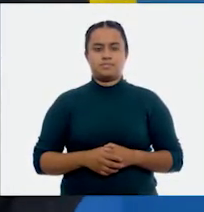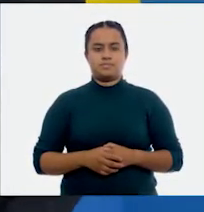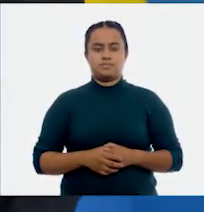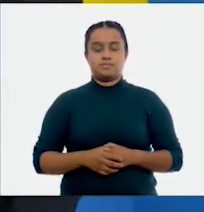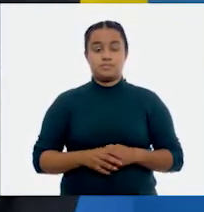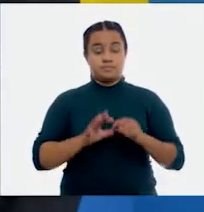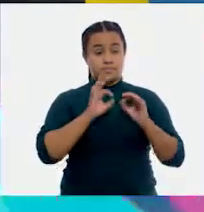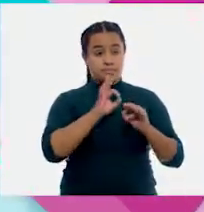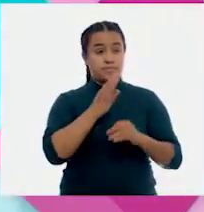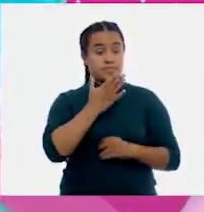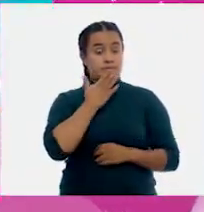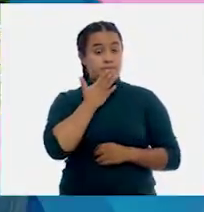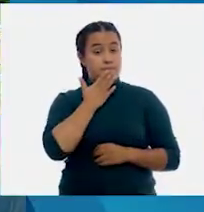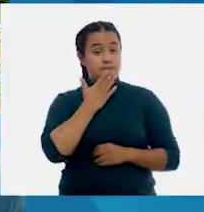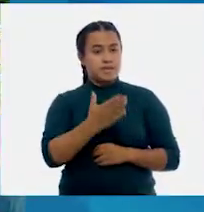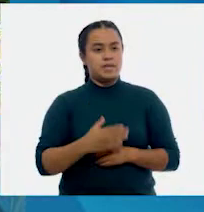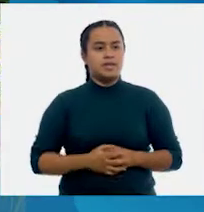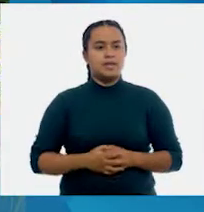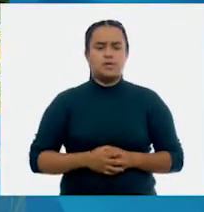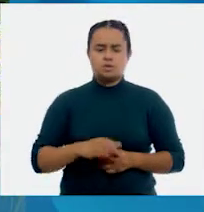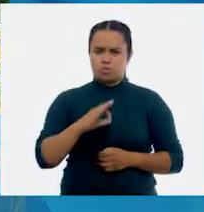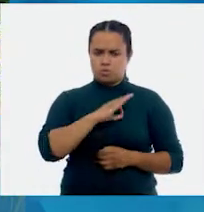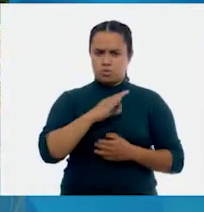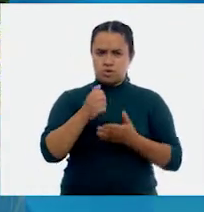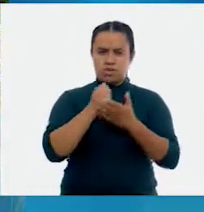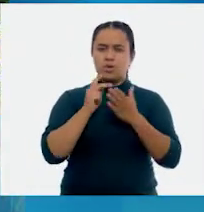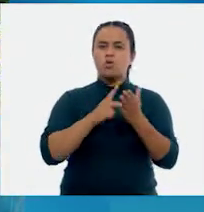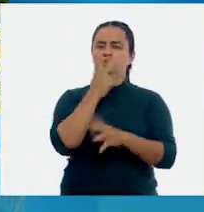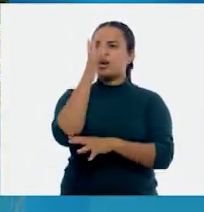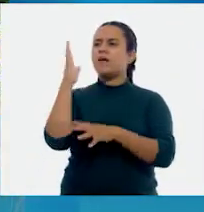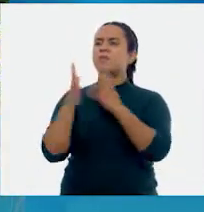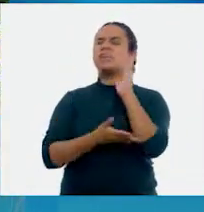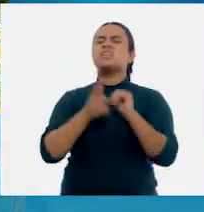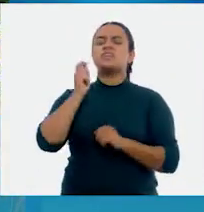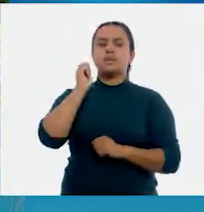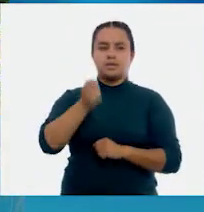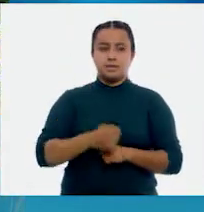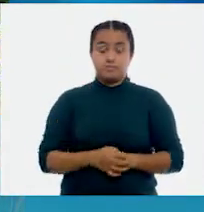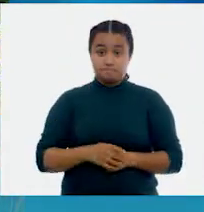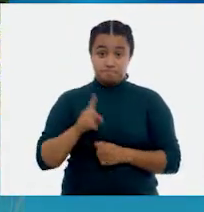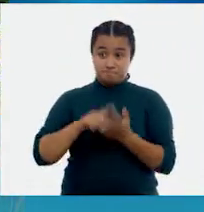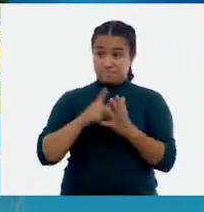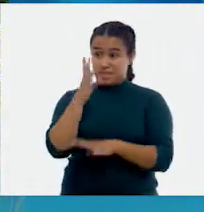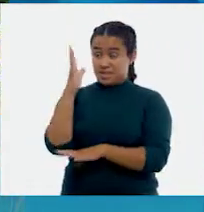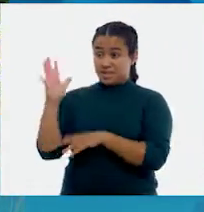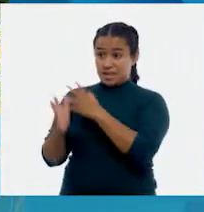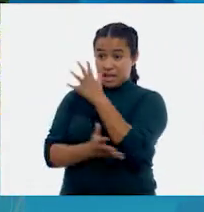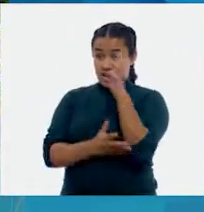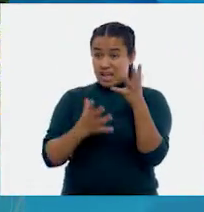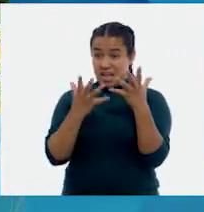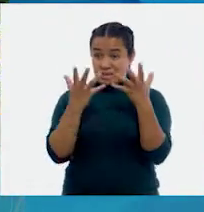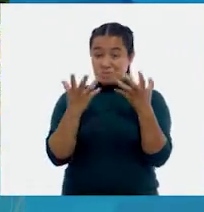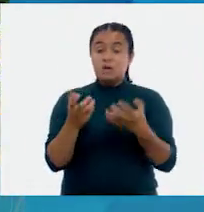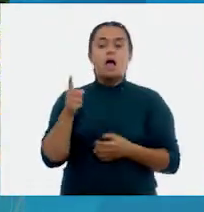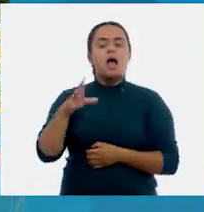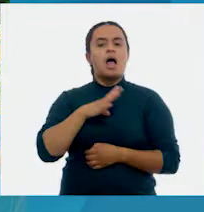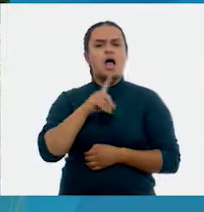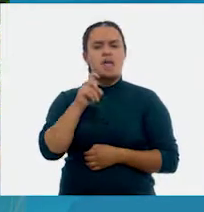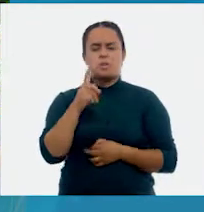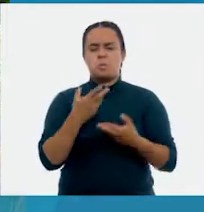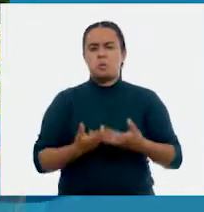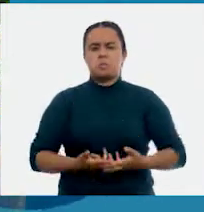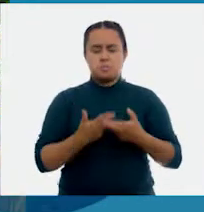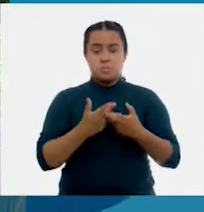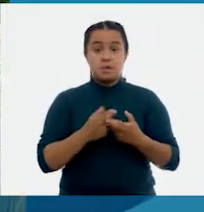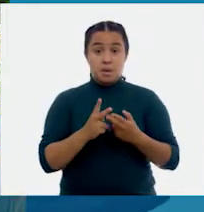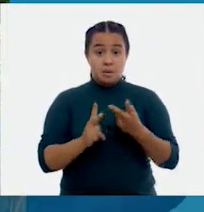muy bien. Entonces, ¿me ayudas a leer lo de la selva nuevamente? Claro que sí. Bueno, en la selva el agua es abundante, las